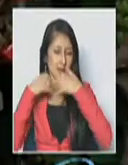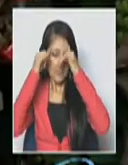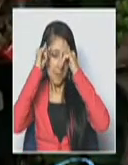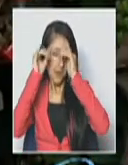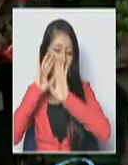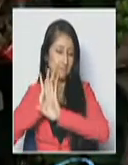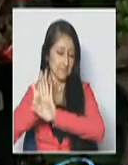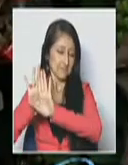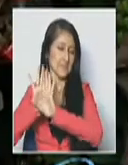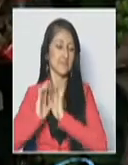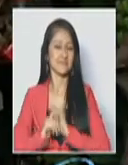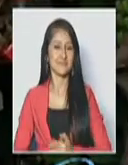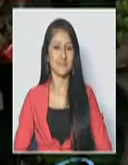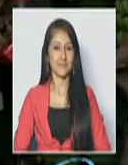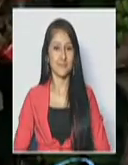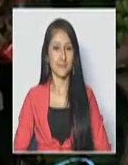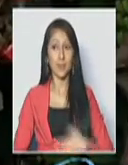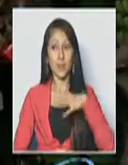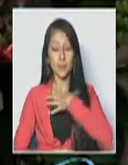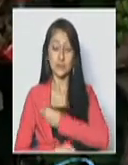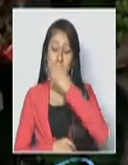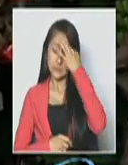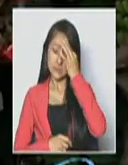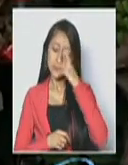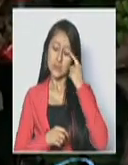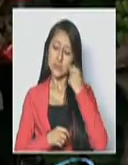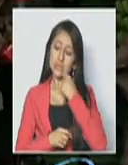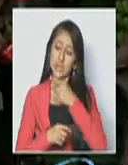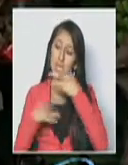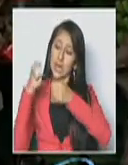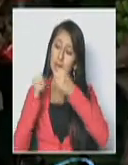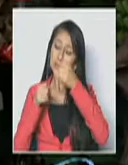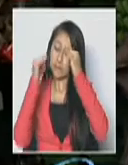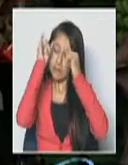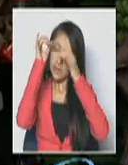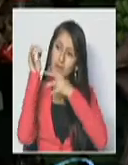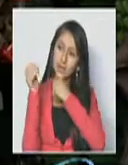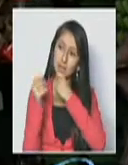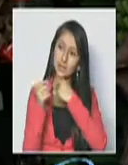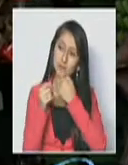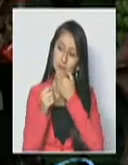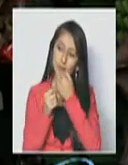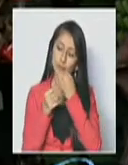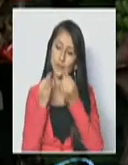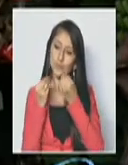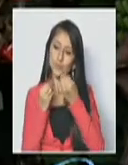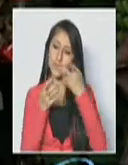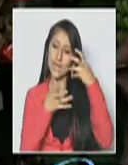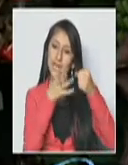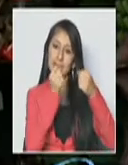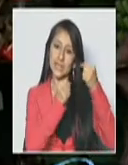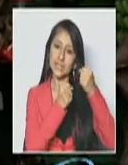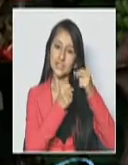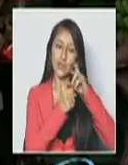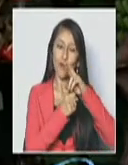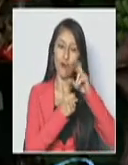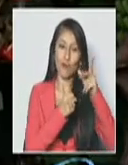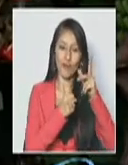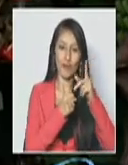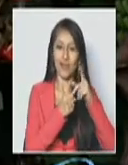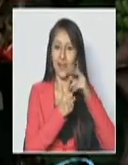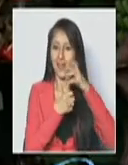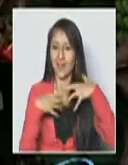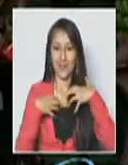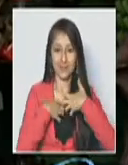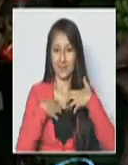vacas porque entonces podríamos decir a como ya no hay leche de vaca entonces voy a tomar leche de yegua voy a tomar